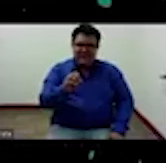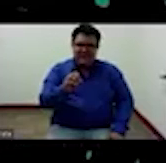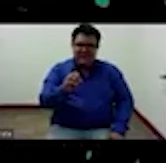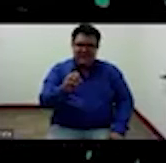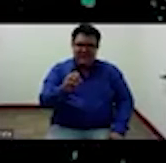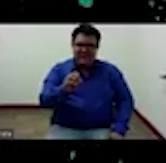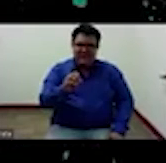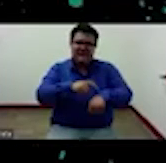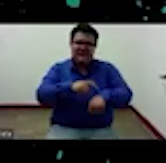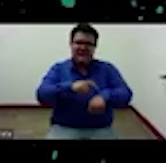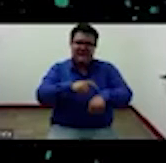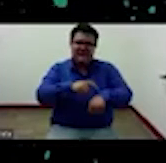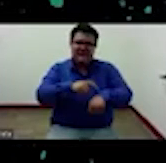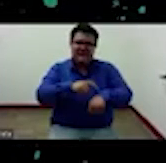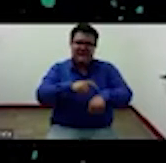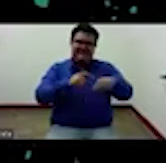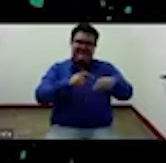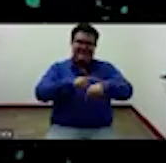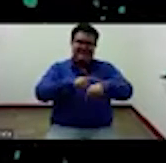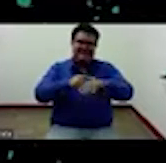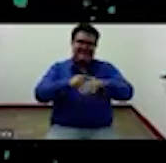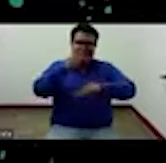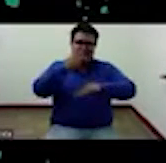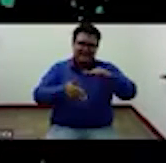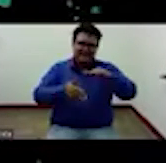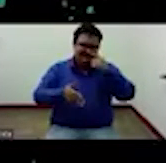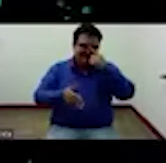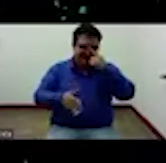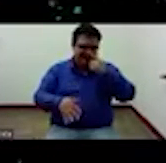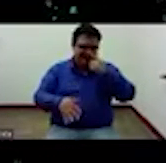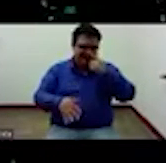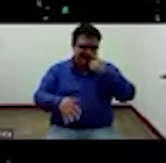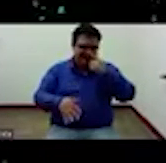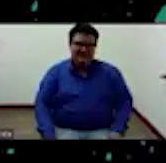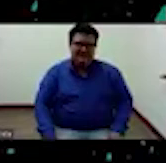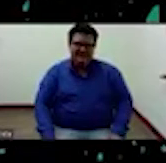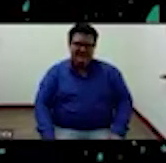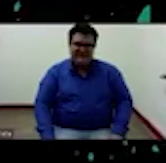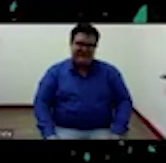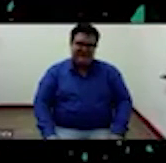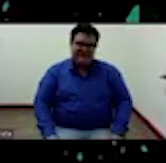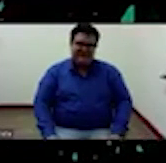puertas de cerrar la conferencia. Sí,